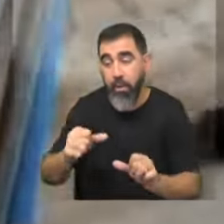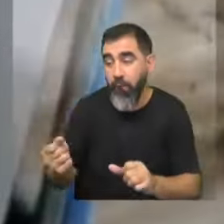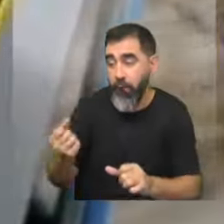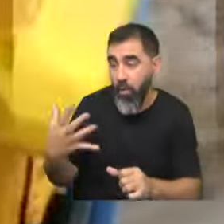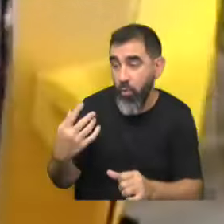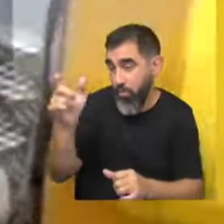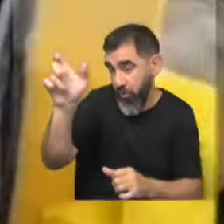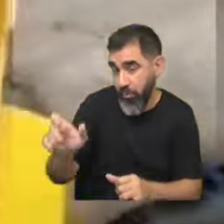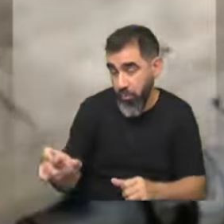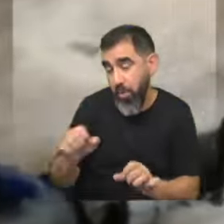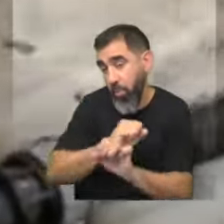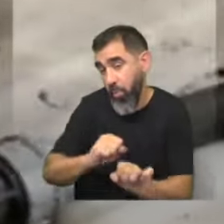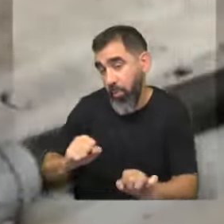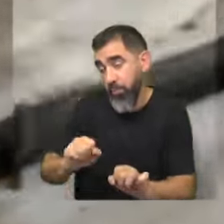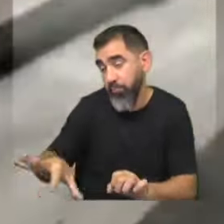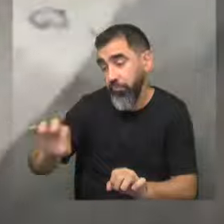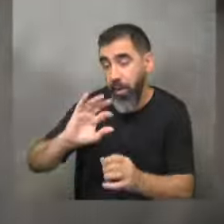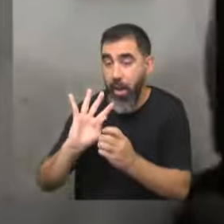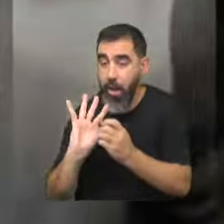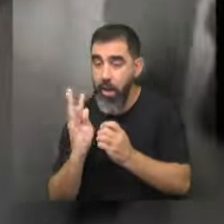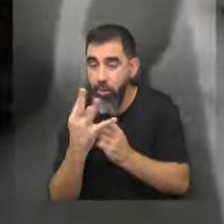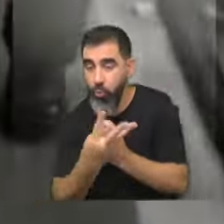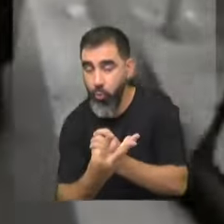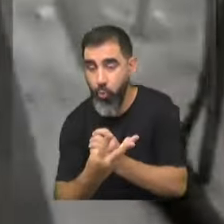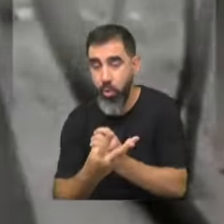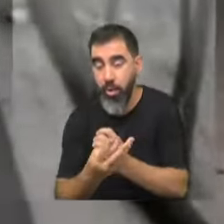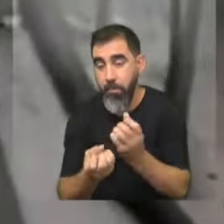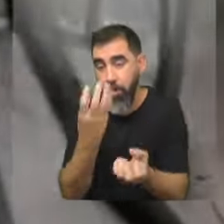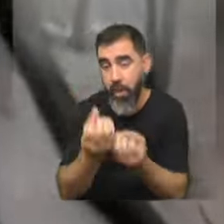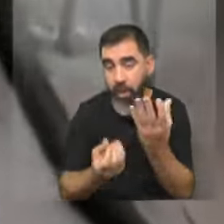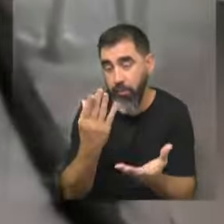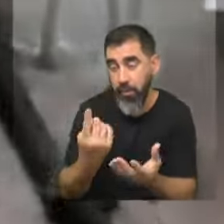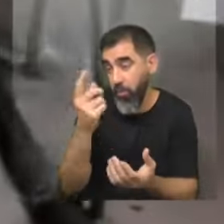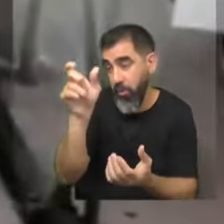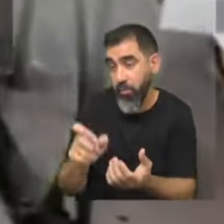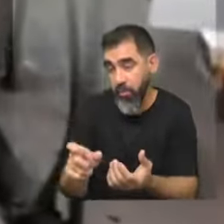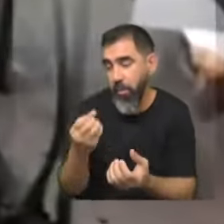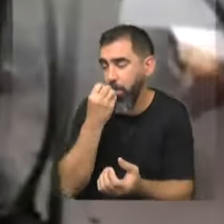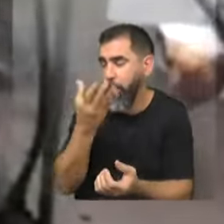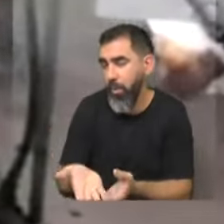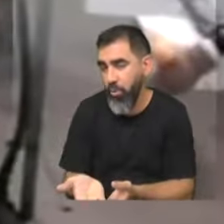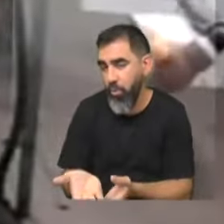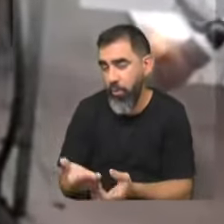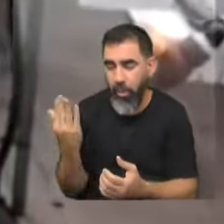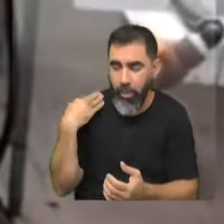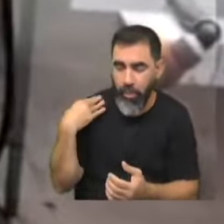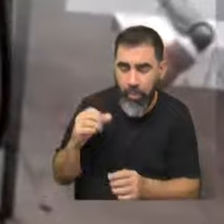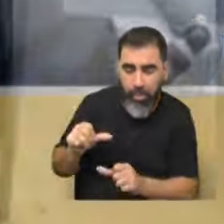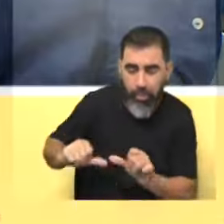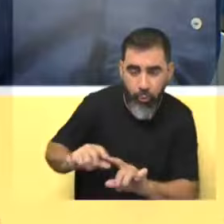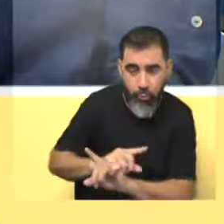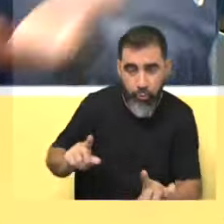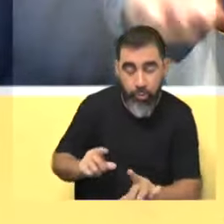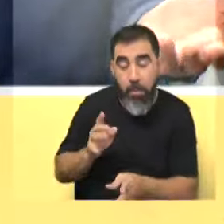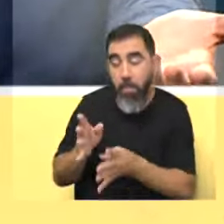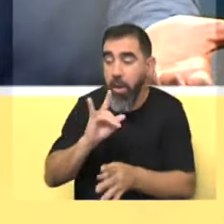esa persona podría estar eligiendo las lechugas, reponiendo plantines, que es algo que una persona hace mucho mejor, le rompe menos la espalda. Claro. Entonces, poné las